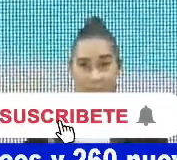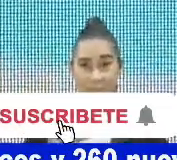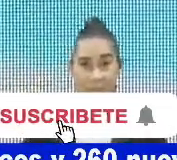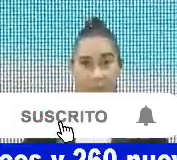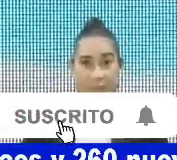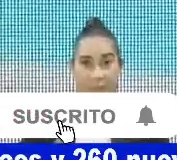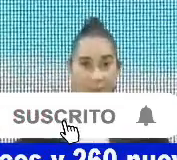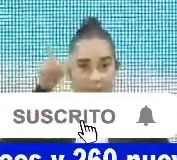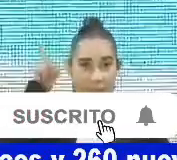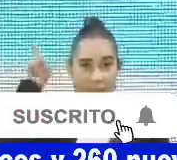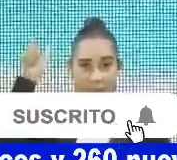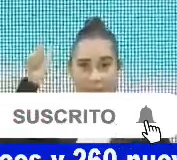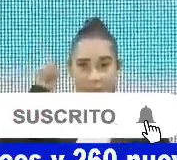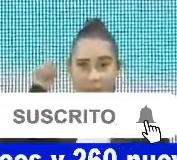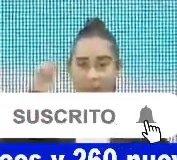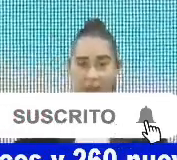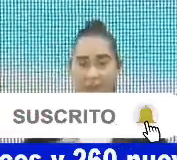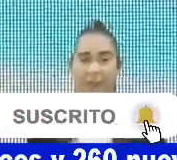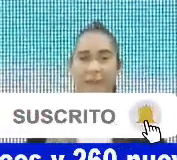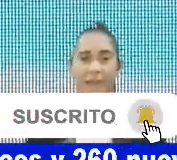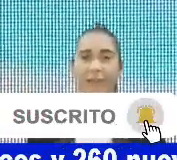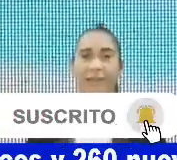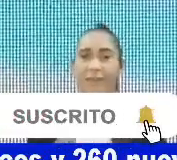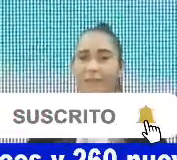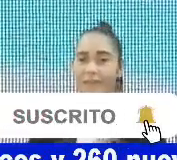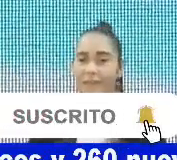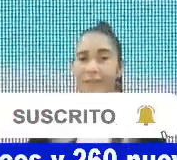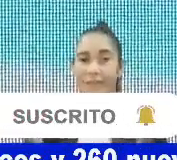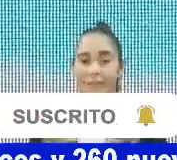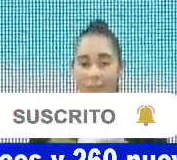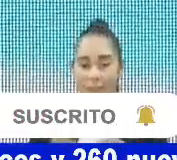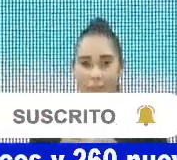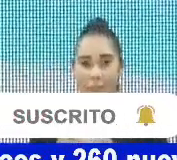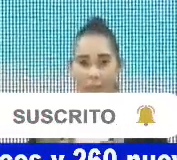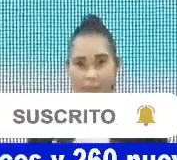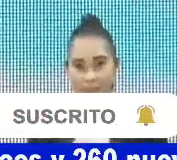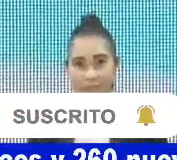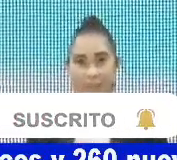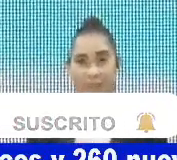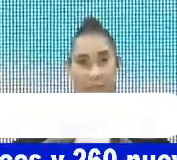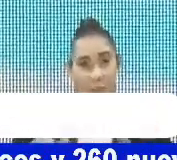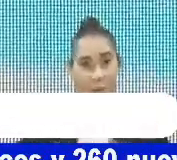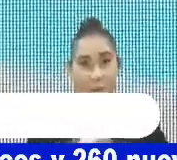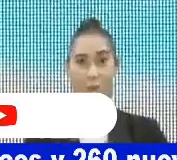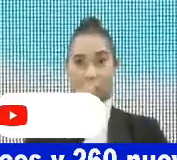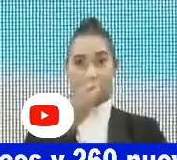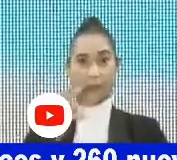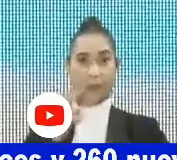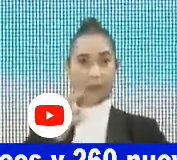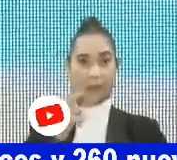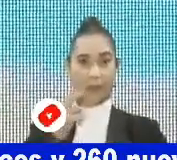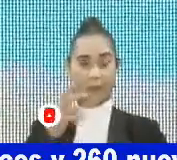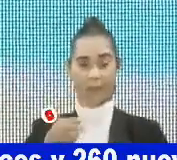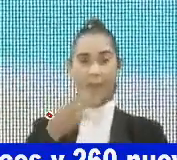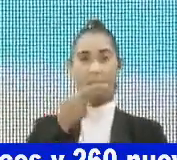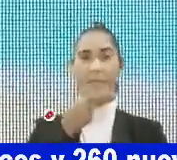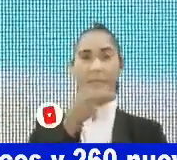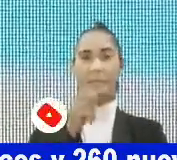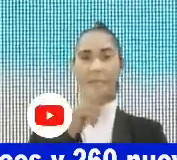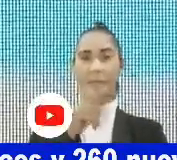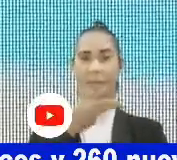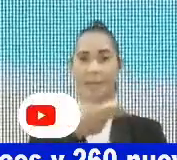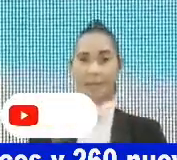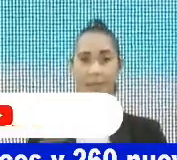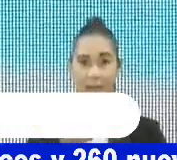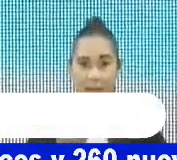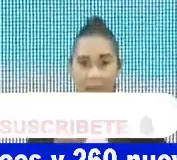de nuestro presidente Luis Abinader a esta gloriosa inauguración de este nuevo comedor económico en Herrera.